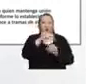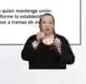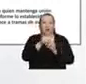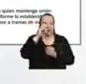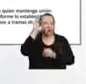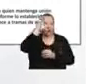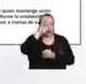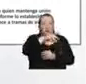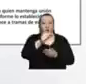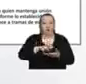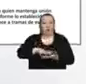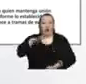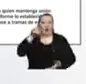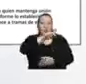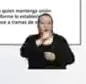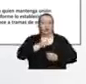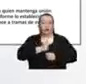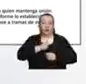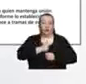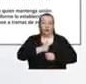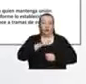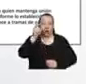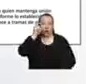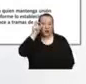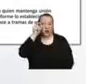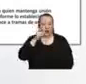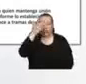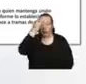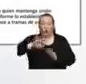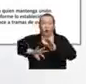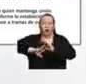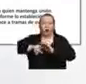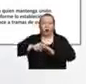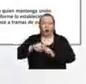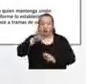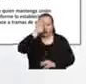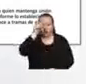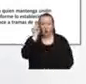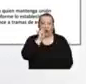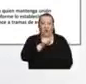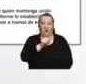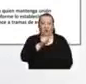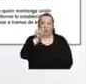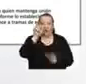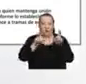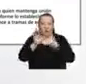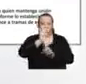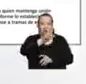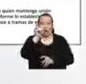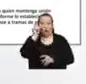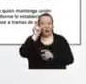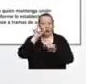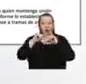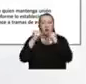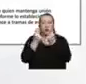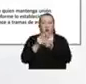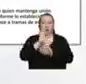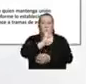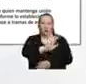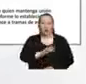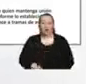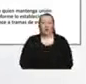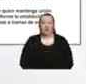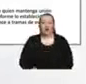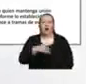sencillo pues la respuesta porque los corruptos siempre han sido ellos que sigan buscando parece algún día encuentran 20 sentados